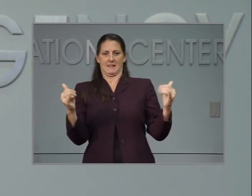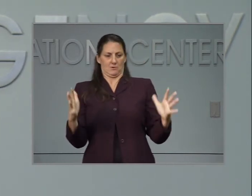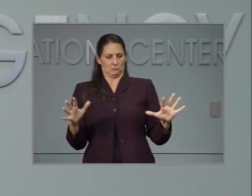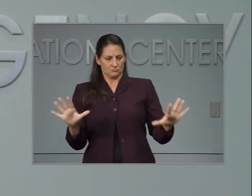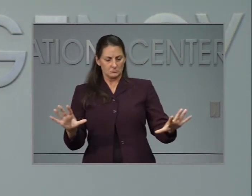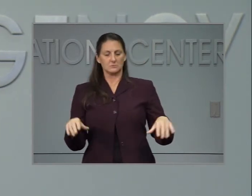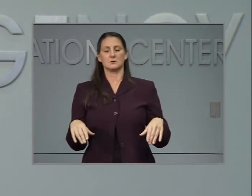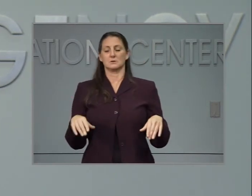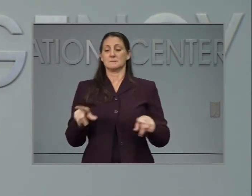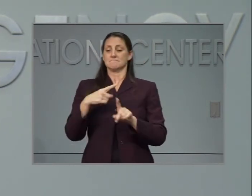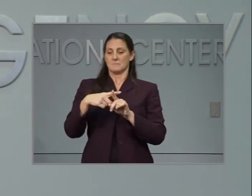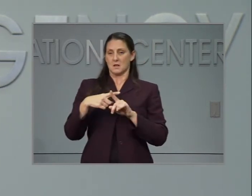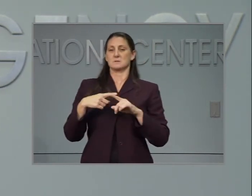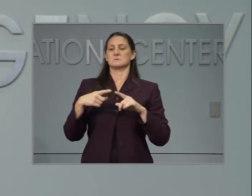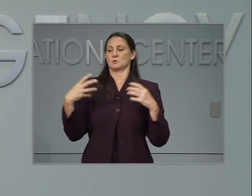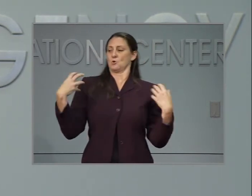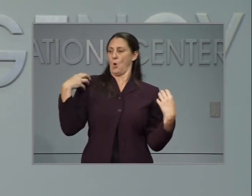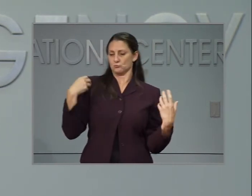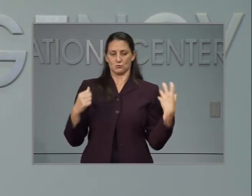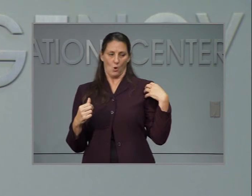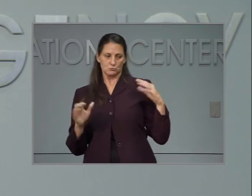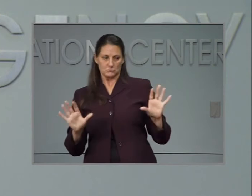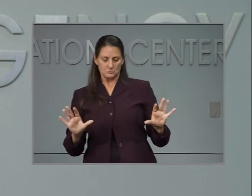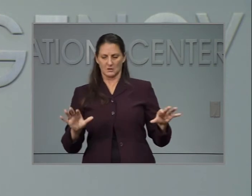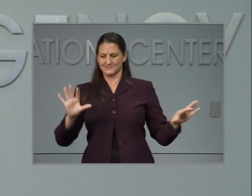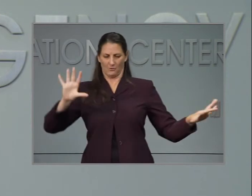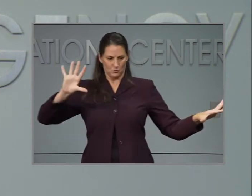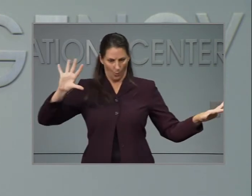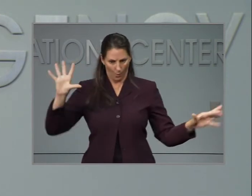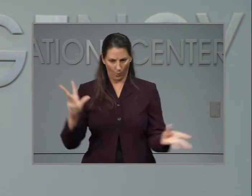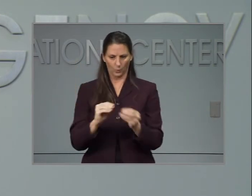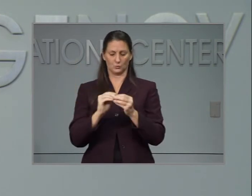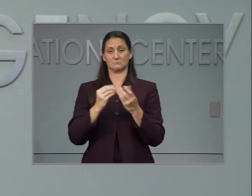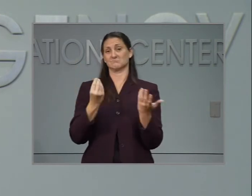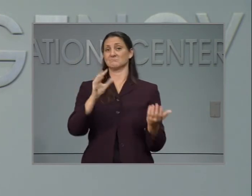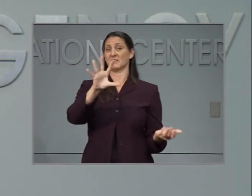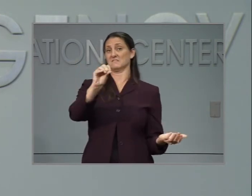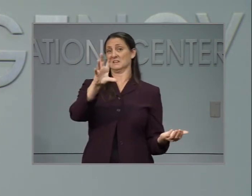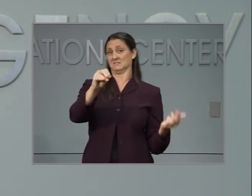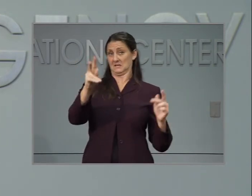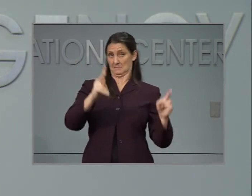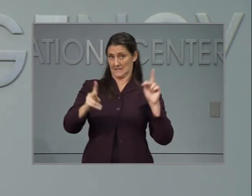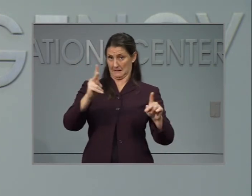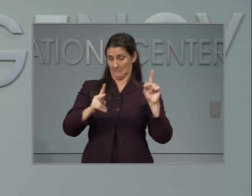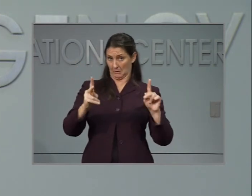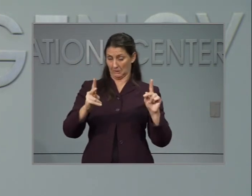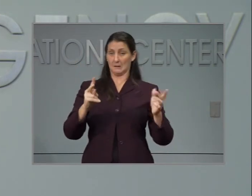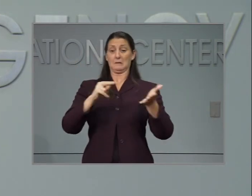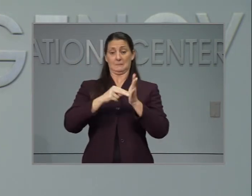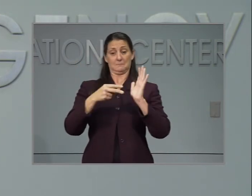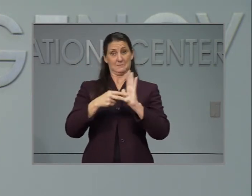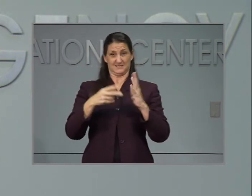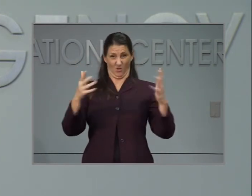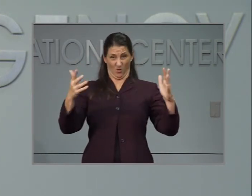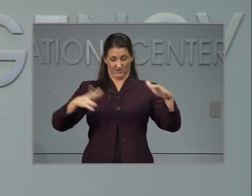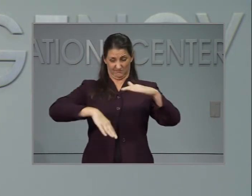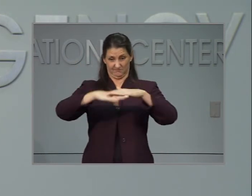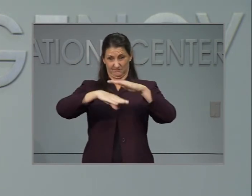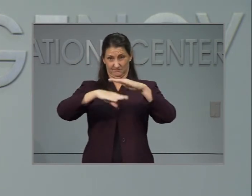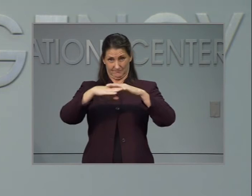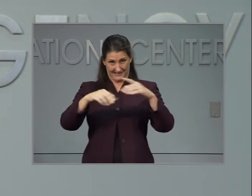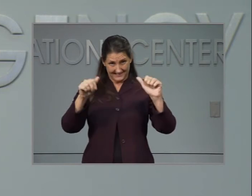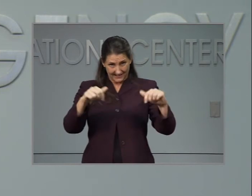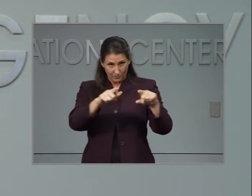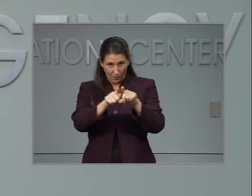estás llegando a los 50. Así es que en este ejemplo hay una capacidad de tener espectadores